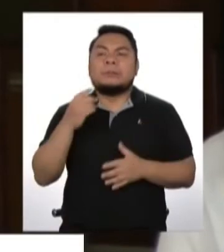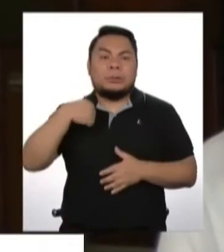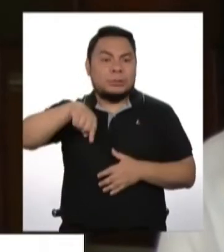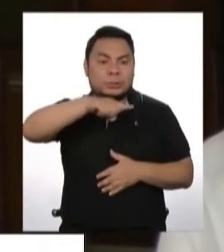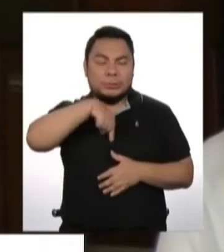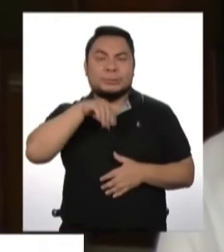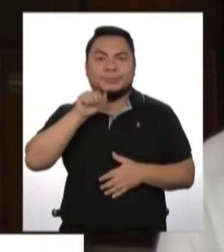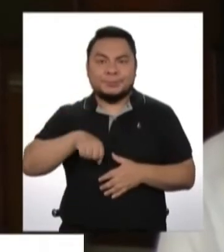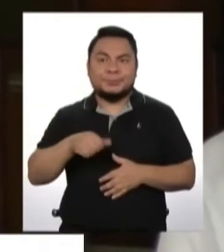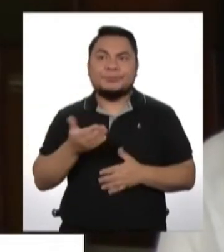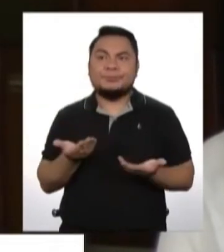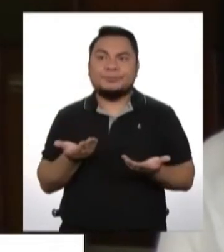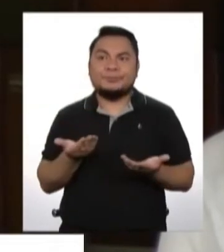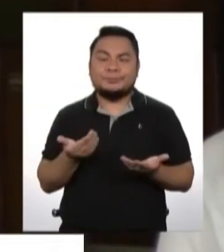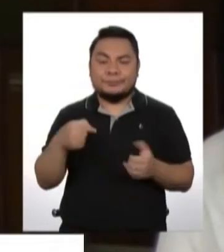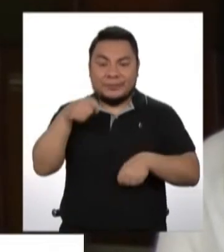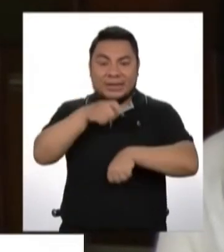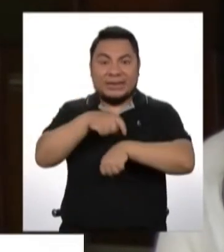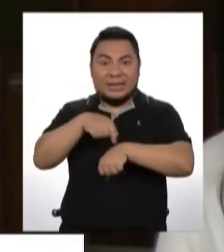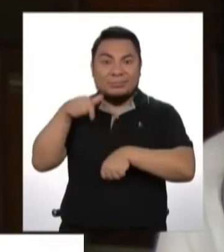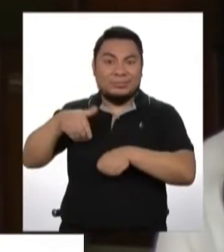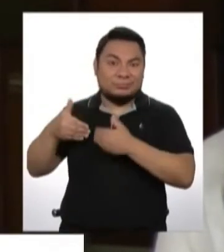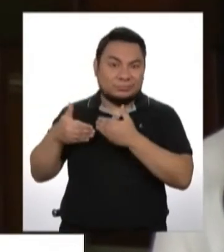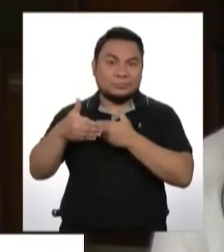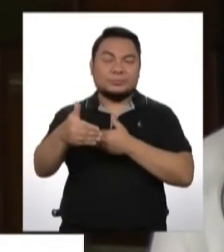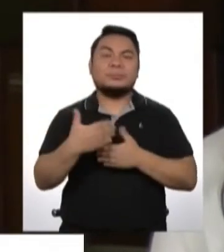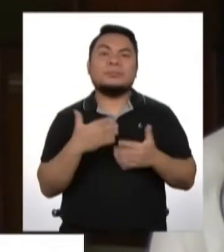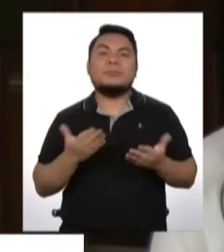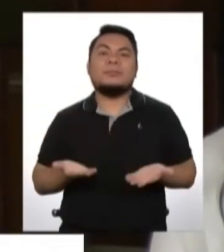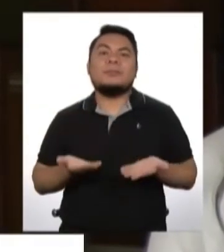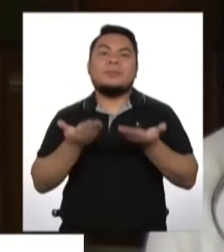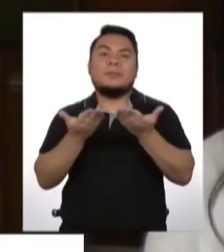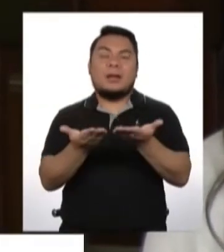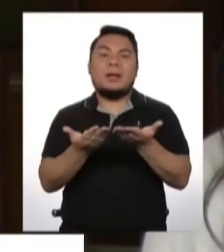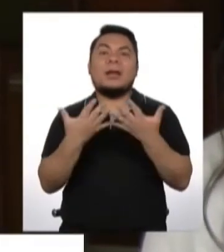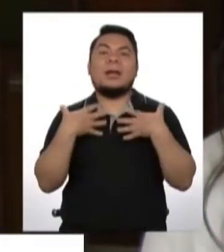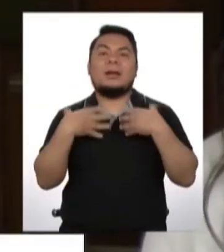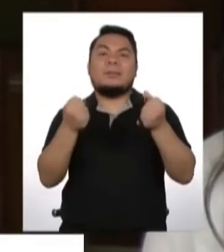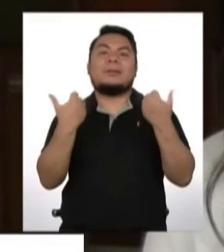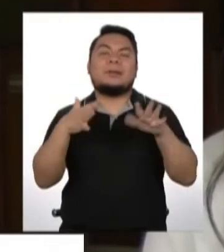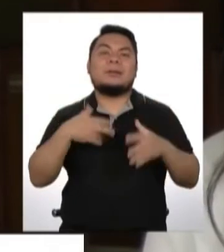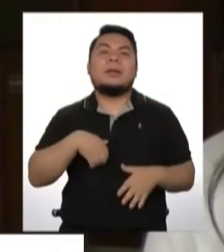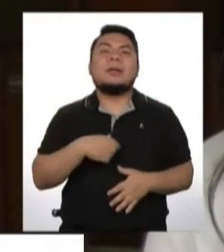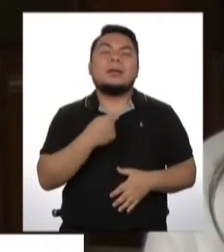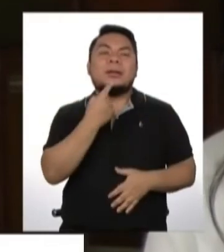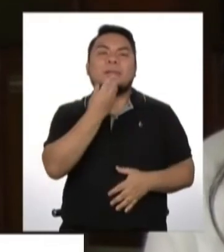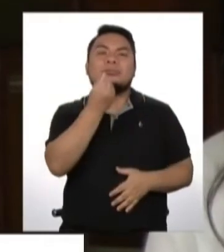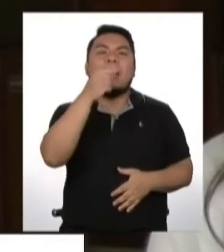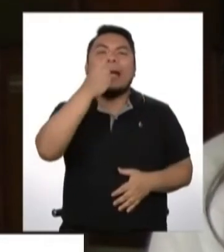durante estos tiempos hemos dado de alta casi 1,000 pacientes,